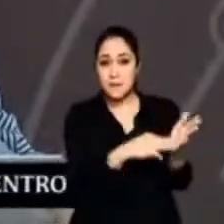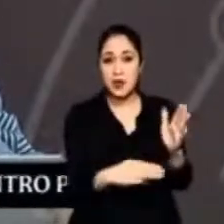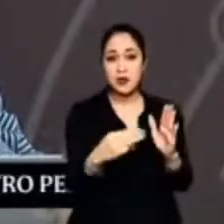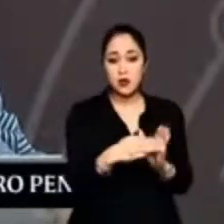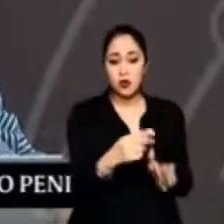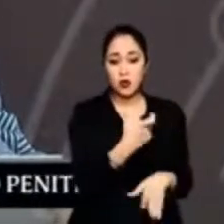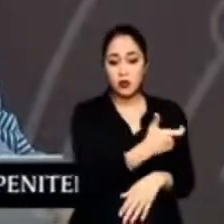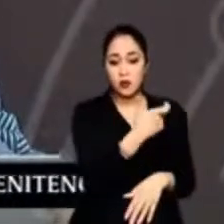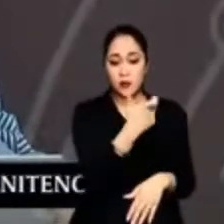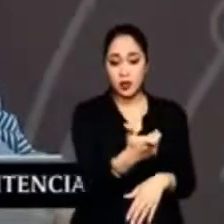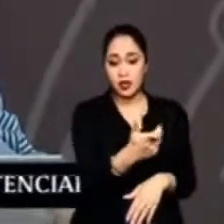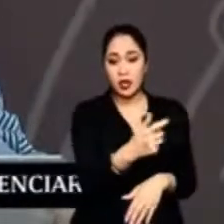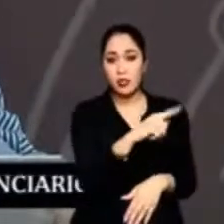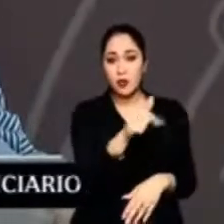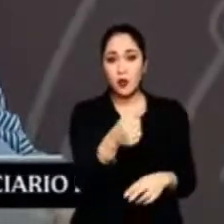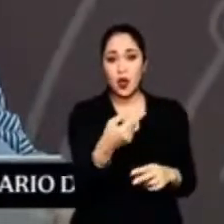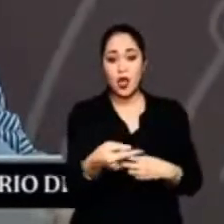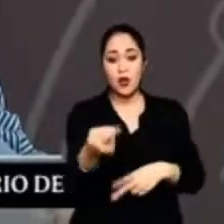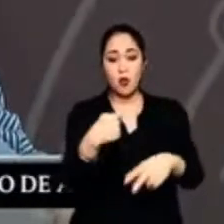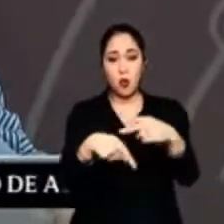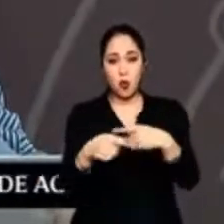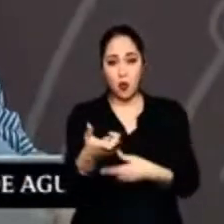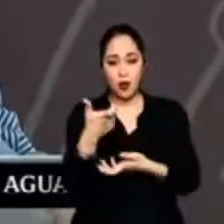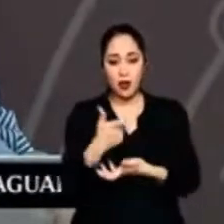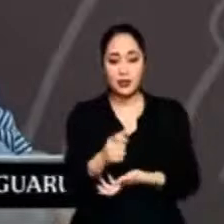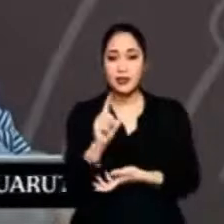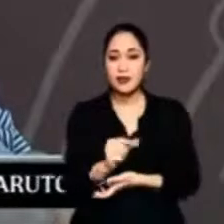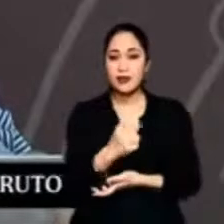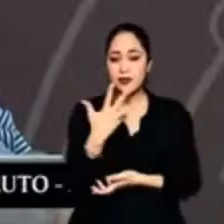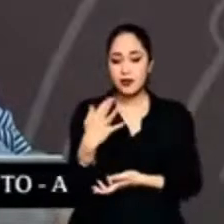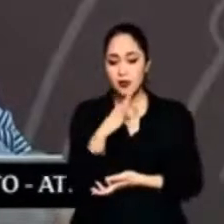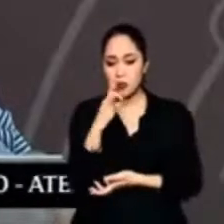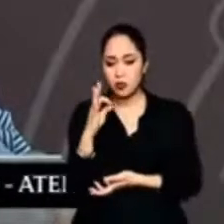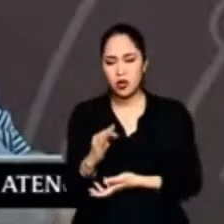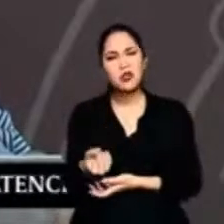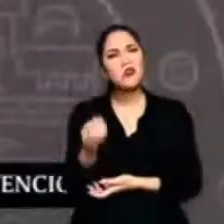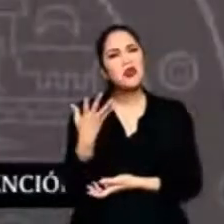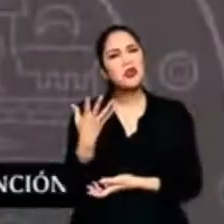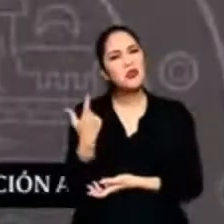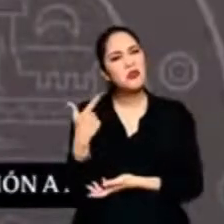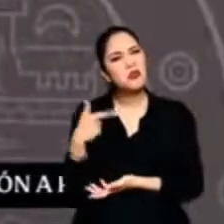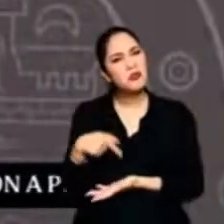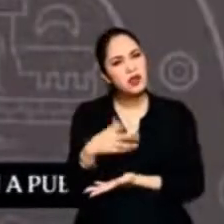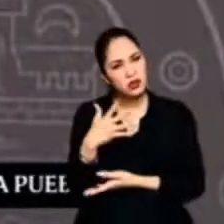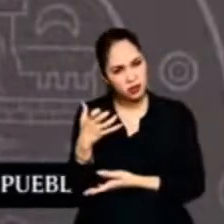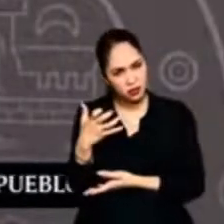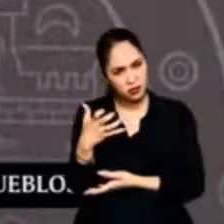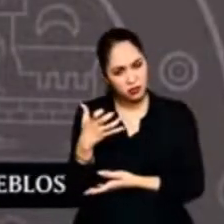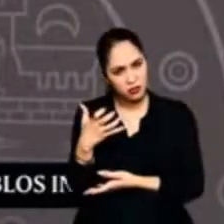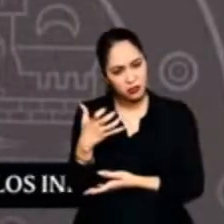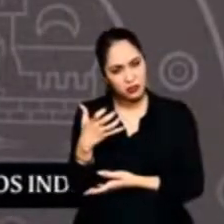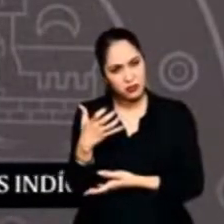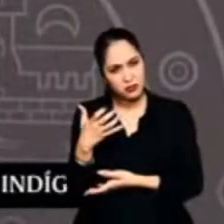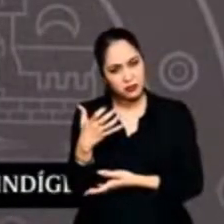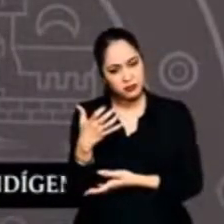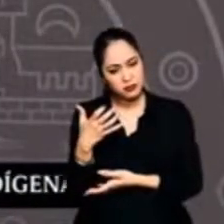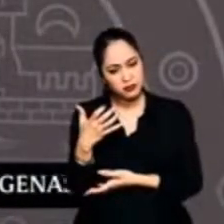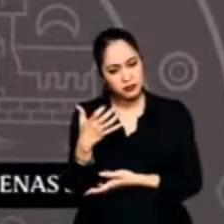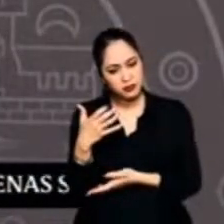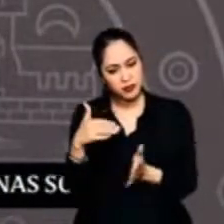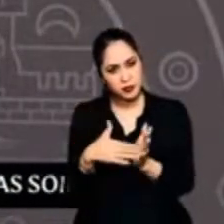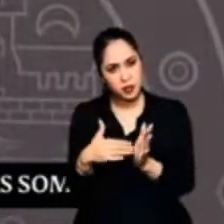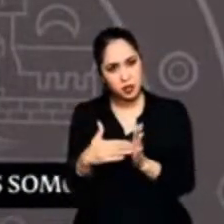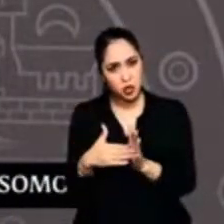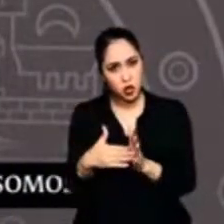el 75% del ISR. ¿Cuánto sería? 1.500. ¿Eh? 1.500 millones te